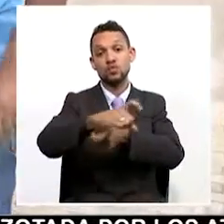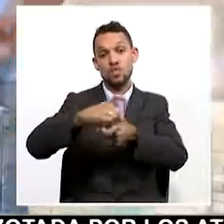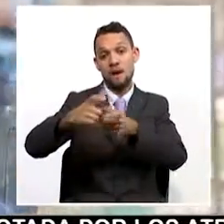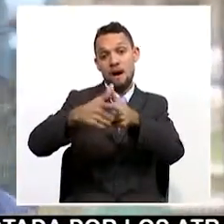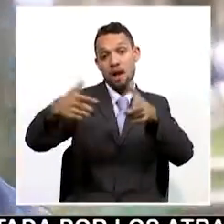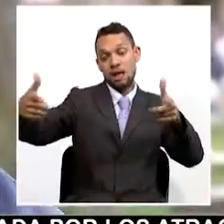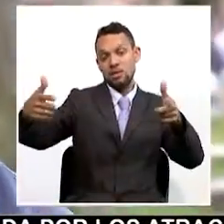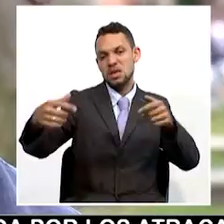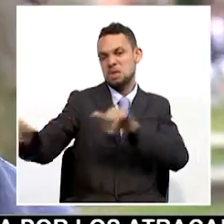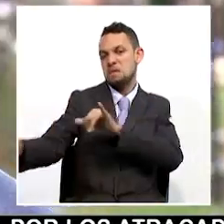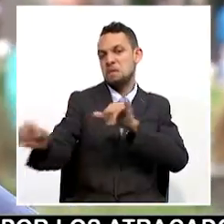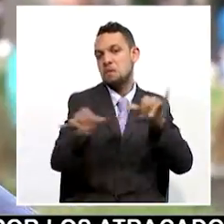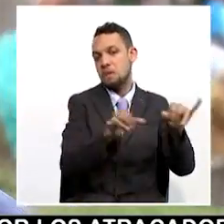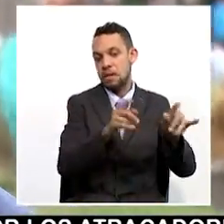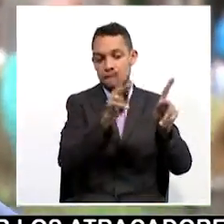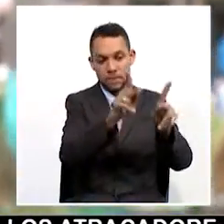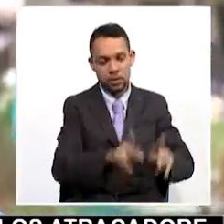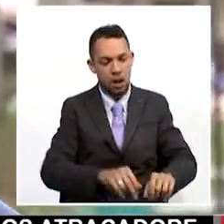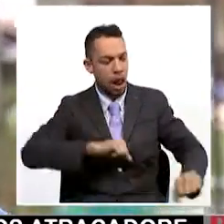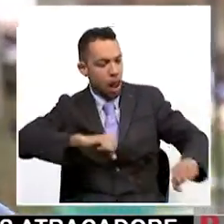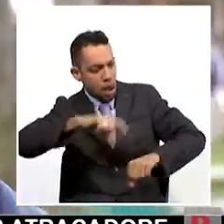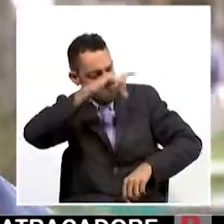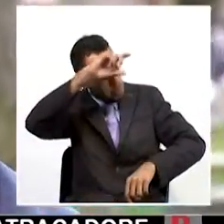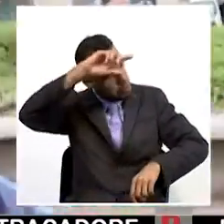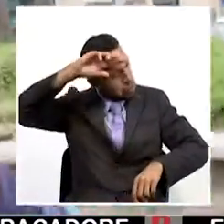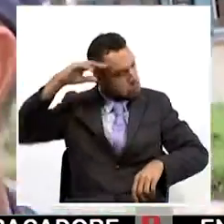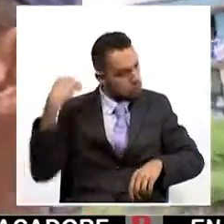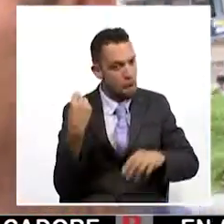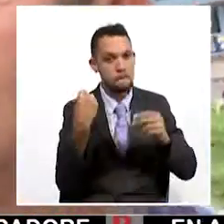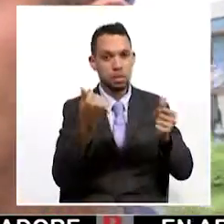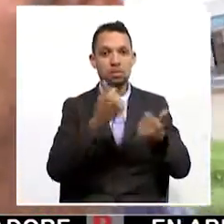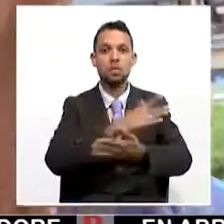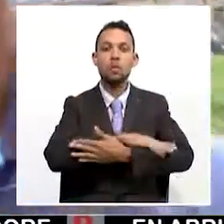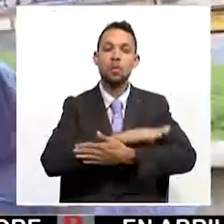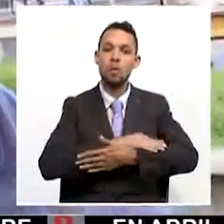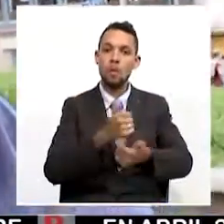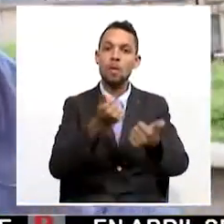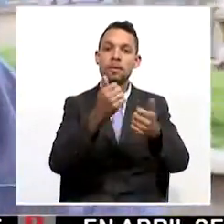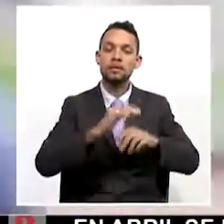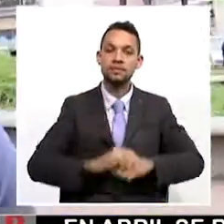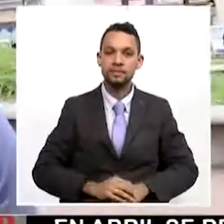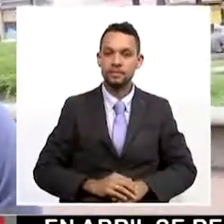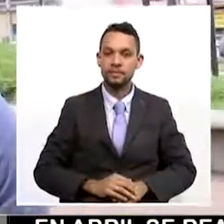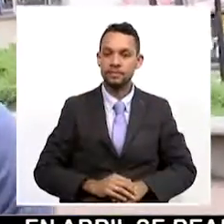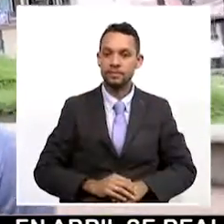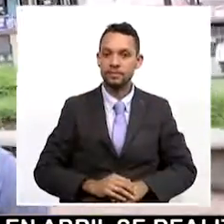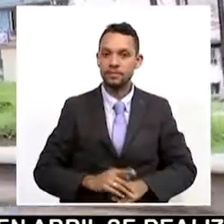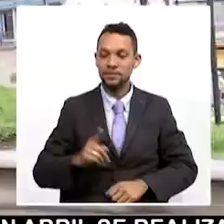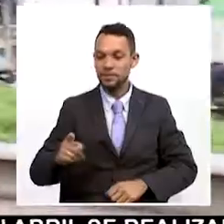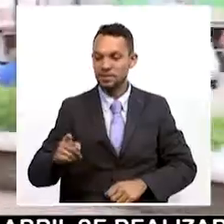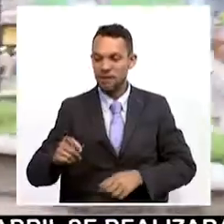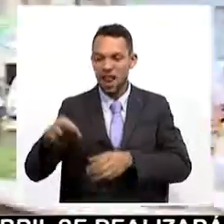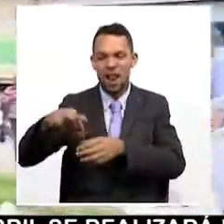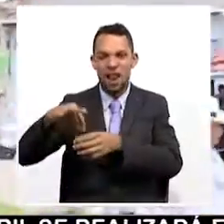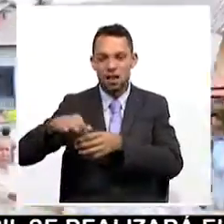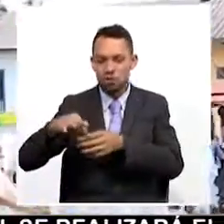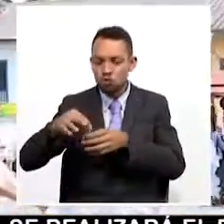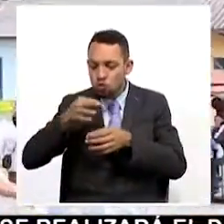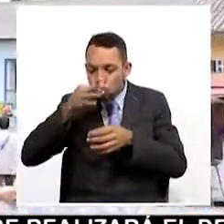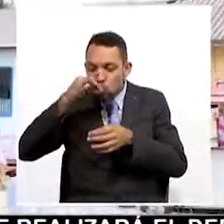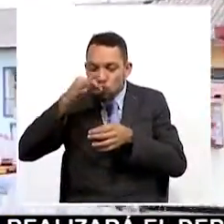desarrollo. Esa es la gente que trabaja. Que trabaja a lo bien. ¿Y la forcha? ¿Cómo se prepara la forcha? Méseme a ver.